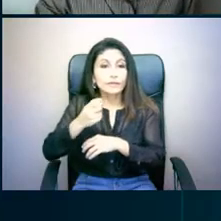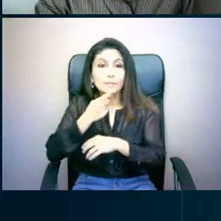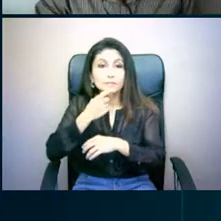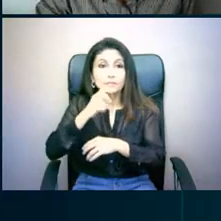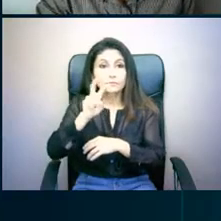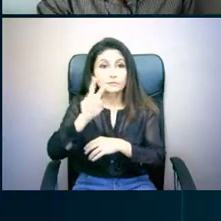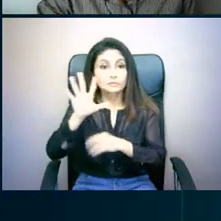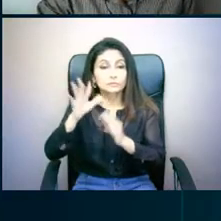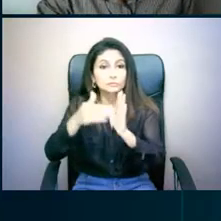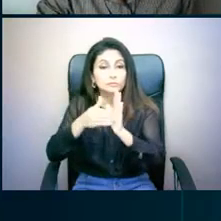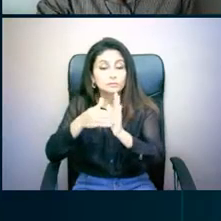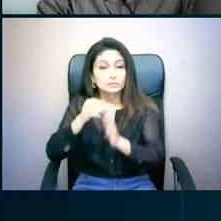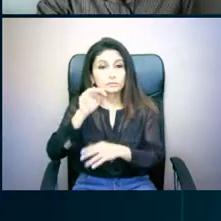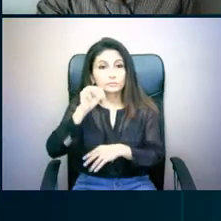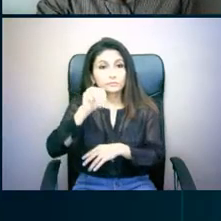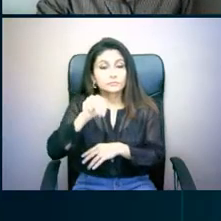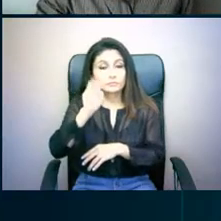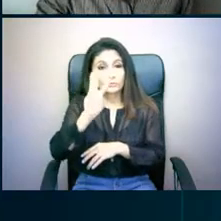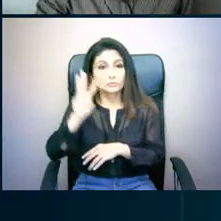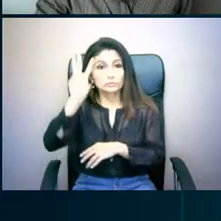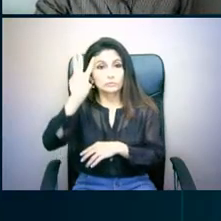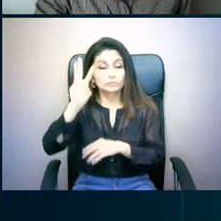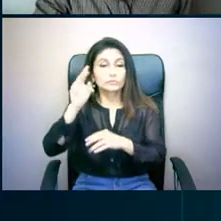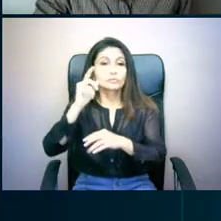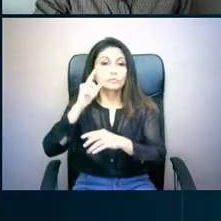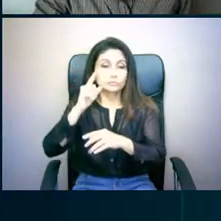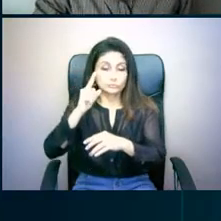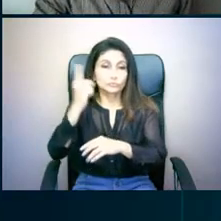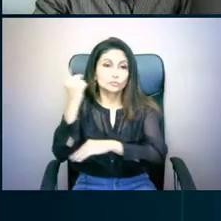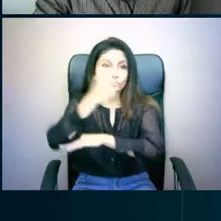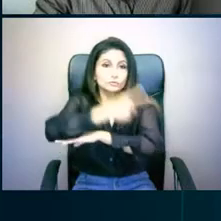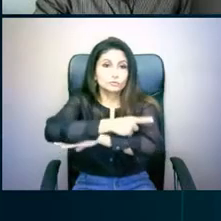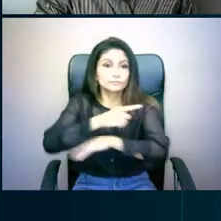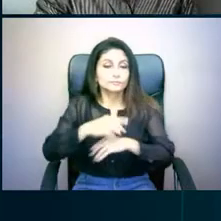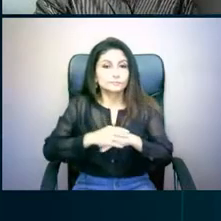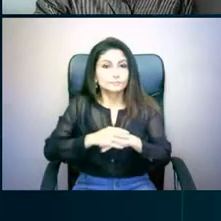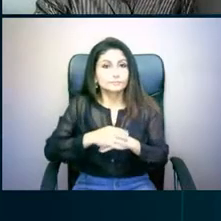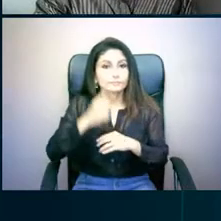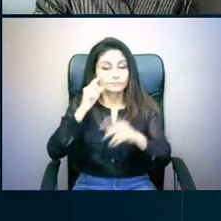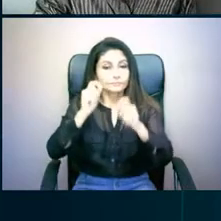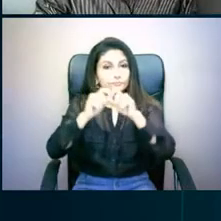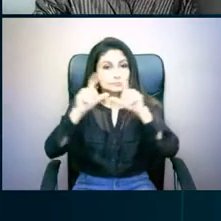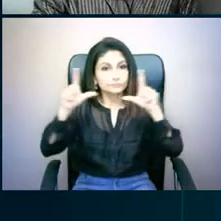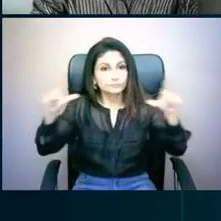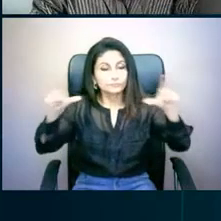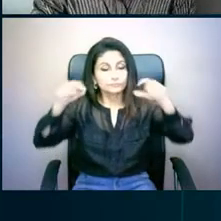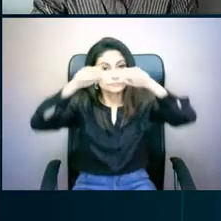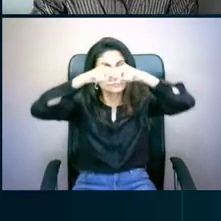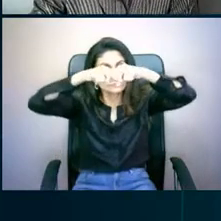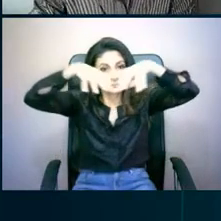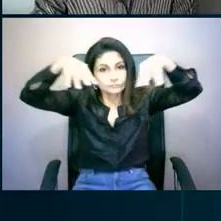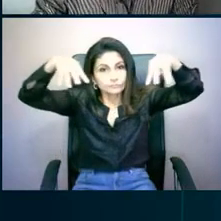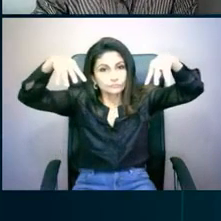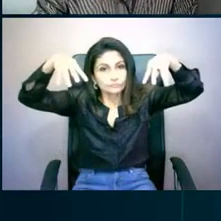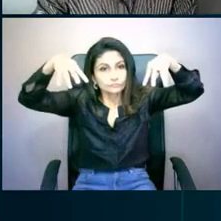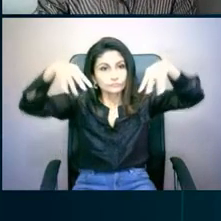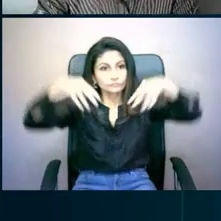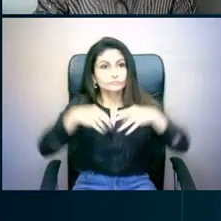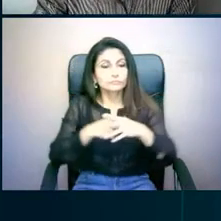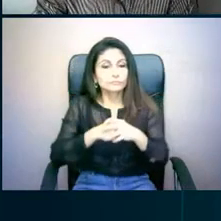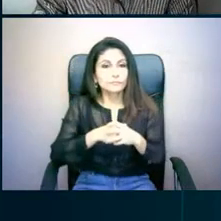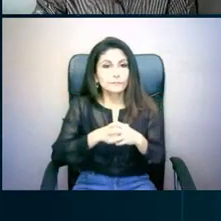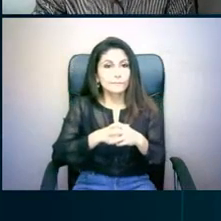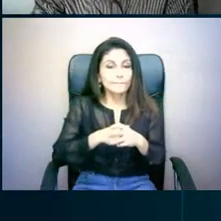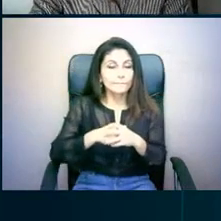Listo. Y entonces maneja como este esquema, en el que el